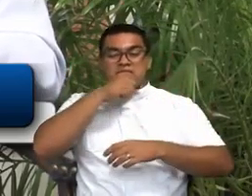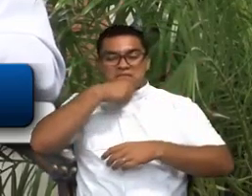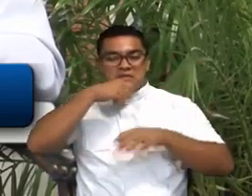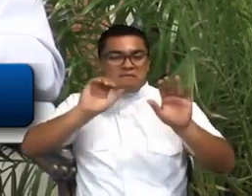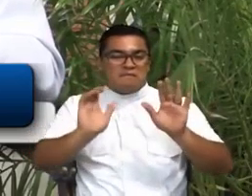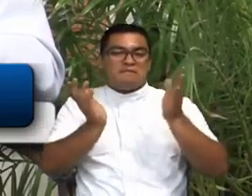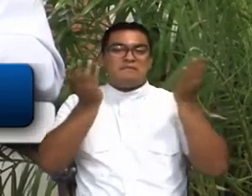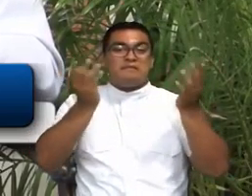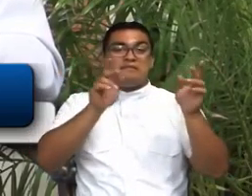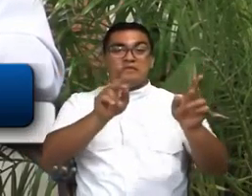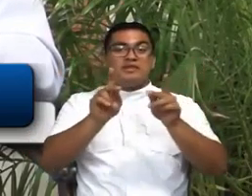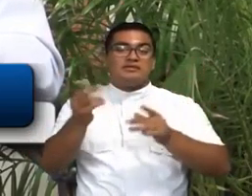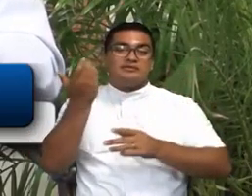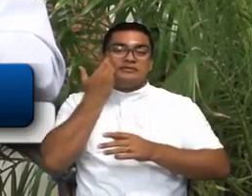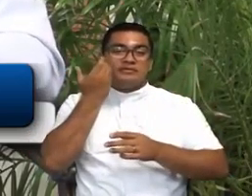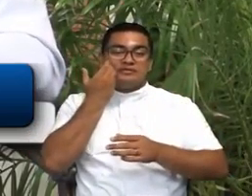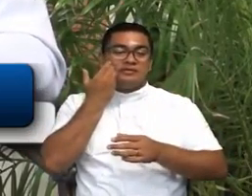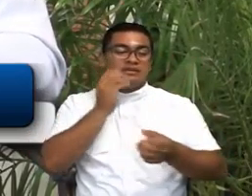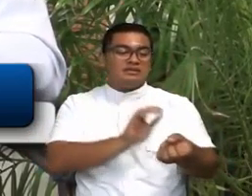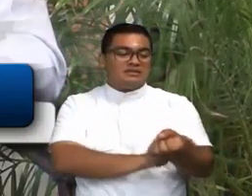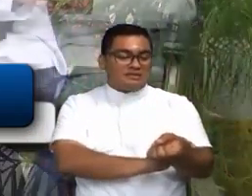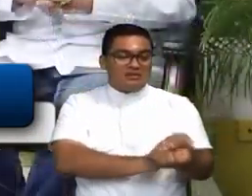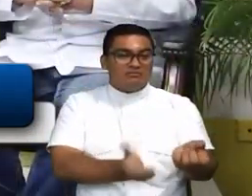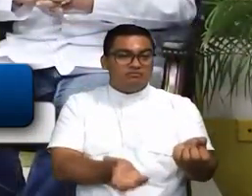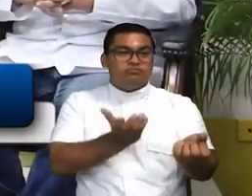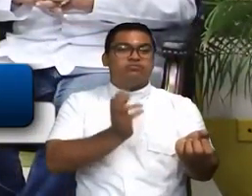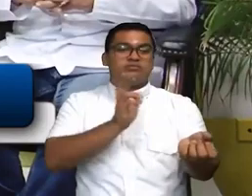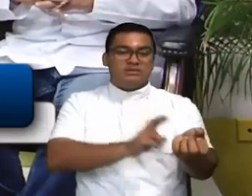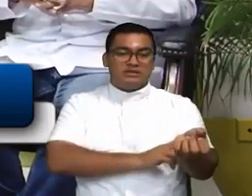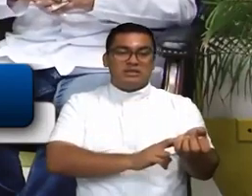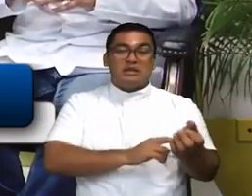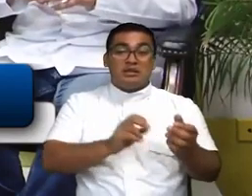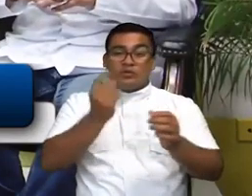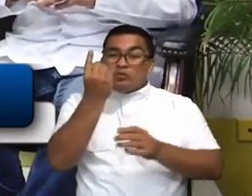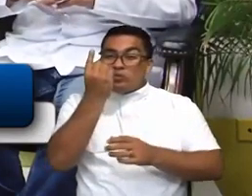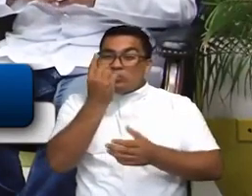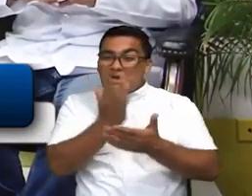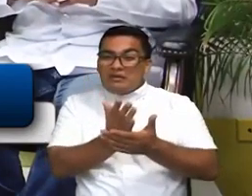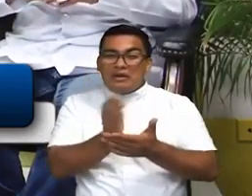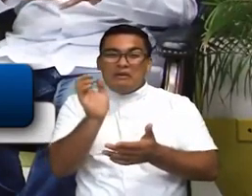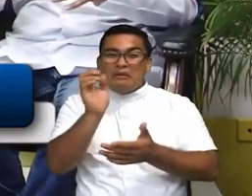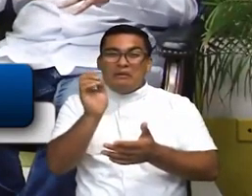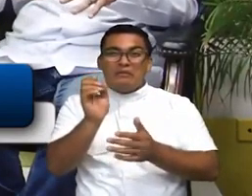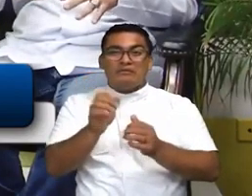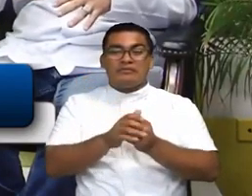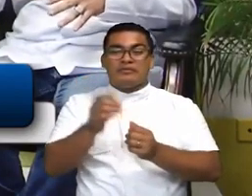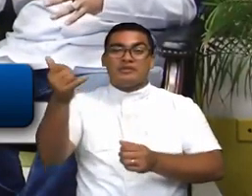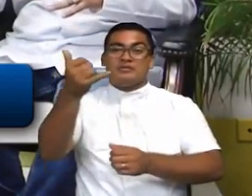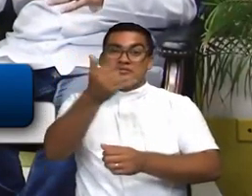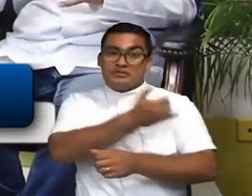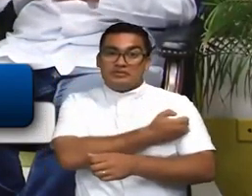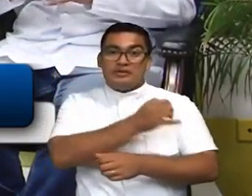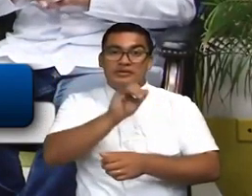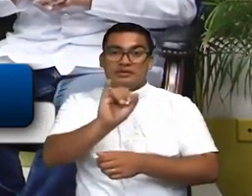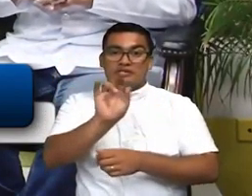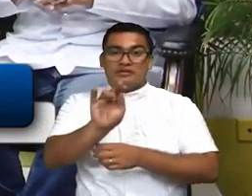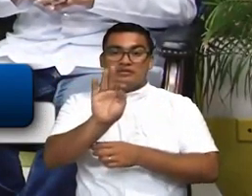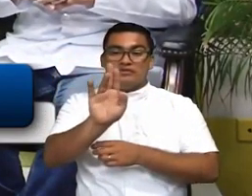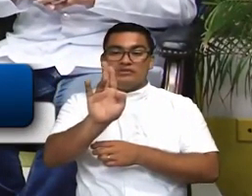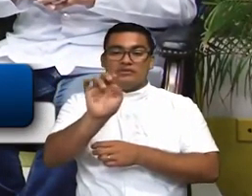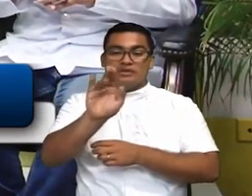con enfermedades crónicas. ¿Es una dosis única o se tienen que estar aplicando la cada cierto tiempo? La vacuna de la influenza para gente mayor es cada